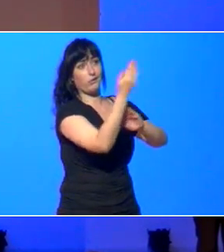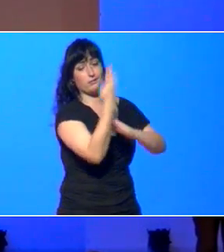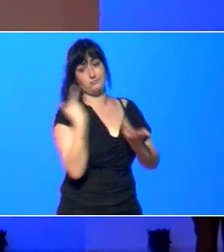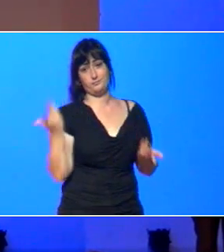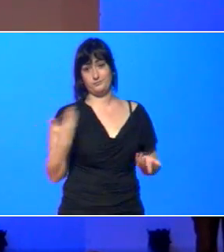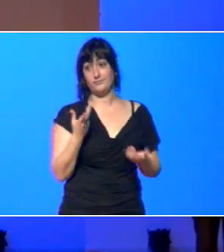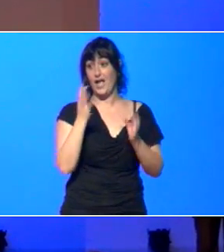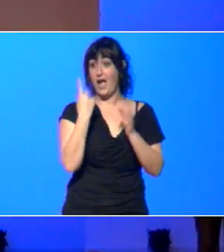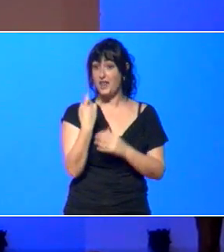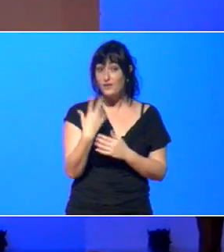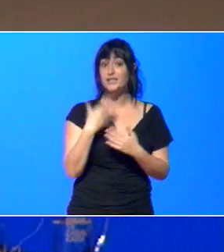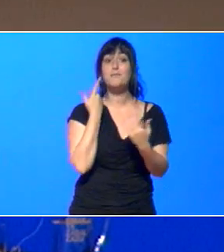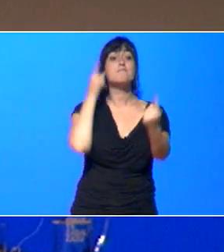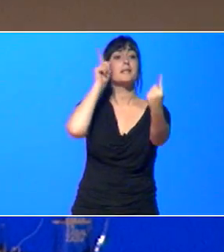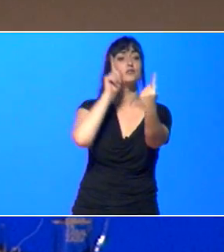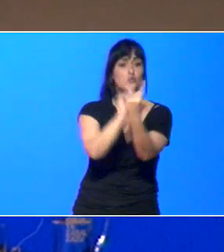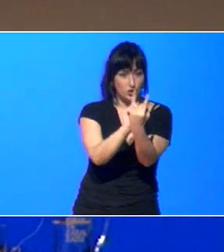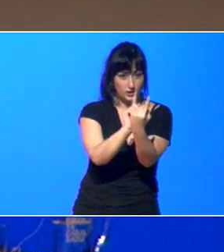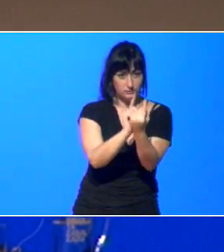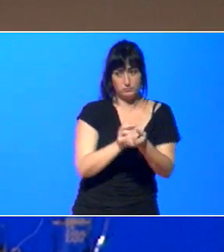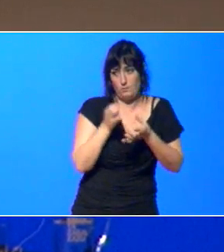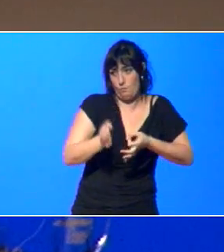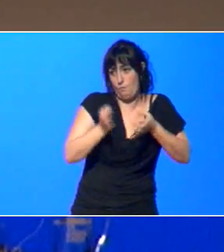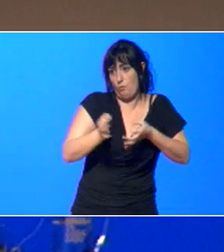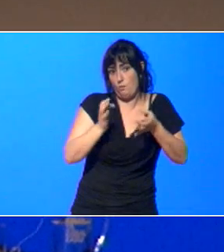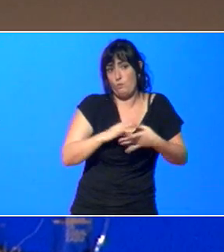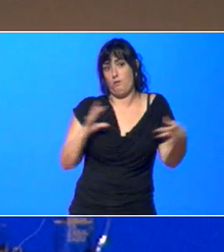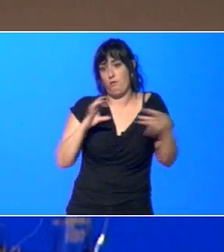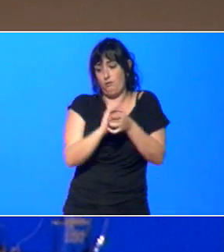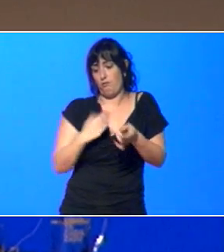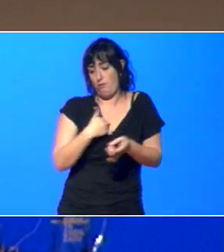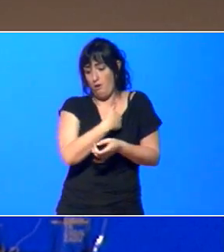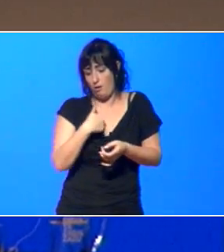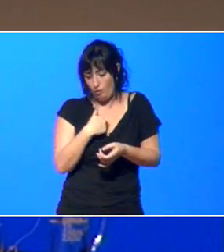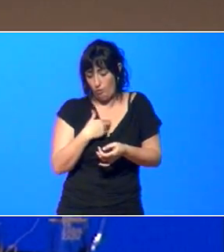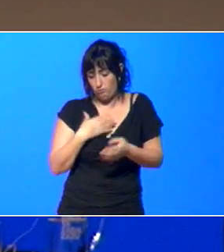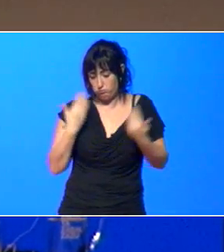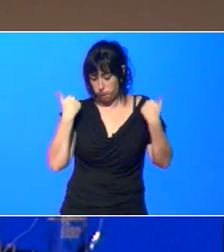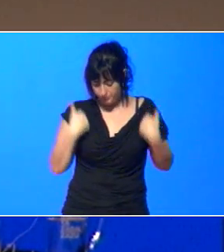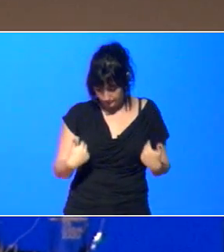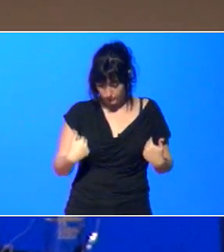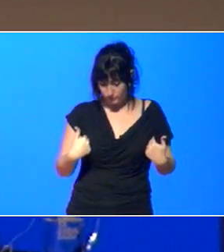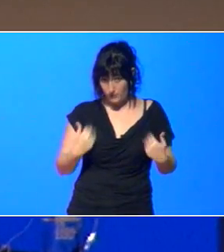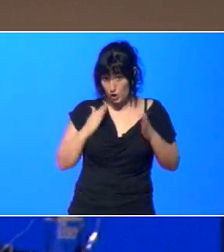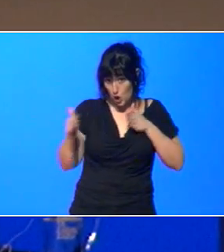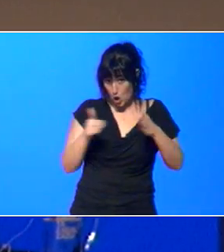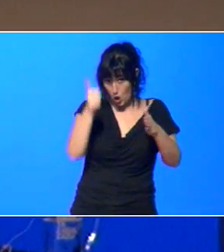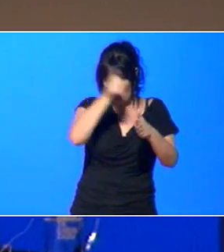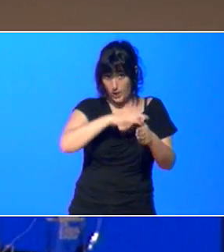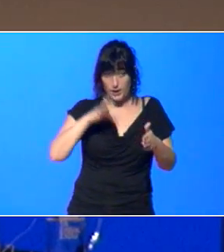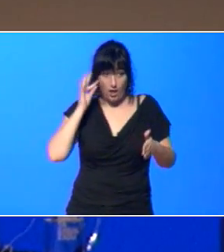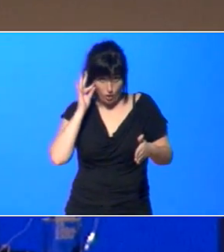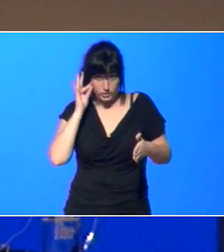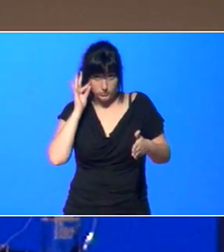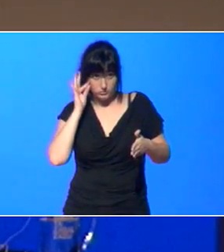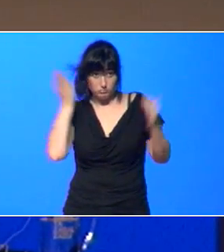y seguimos haciendo, vinculado al rol que en parte en el que tienen un papel los orientadores y las orientadoras, esa